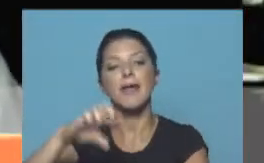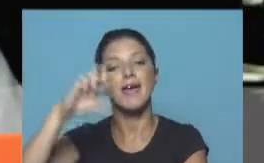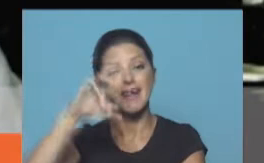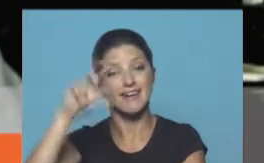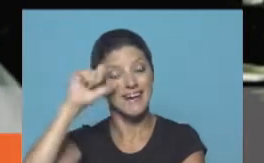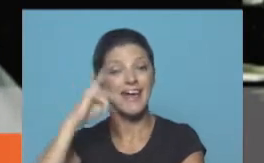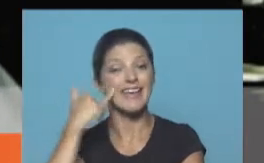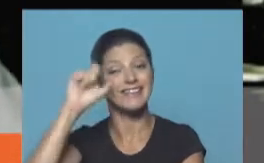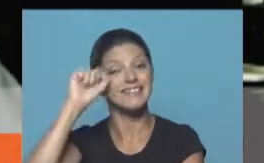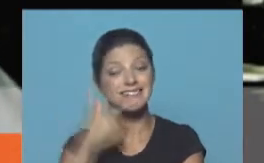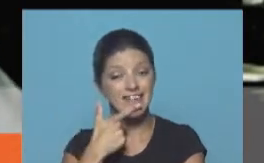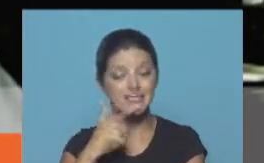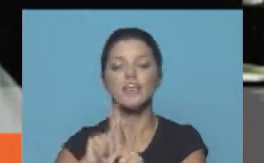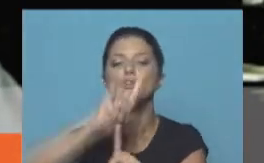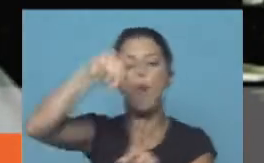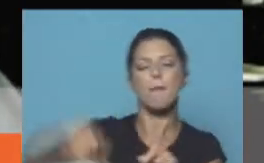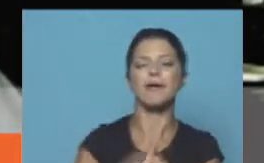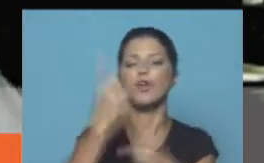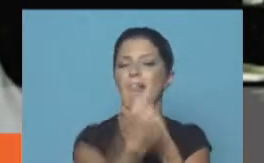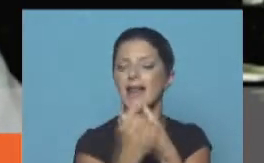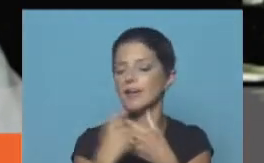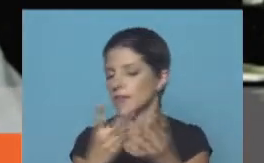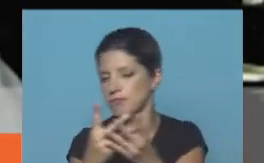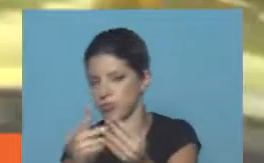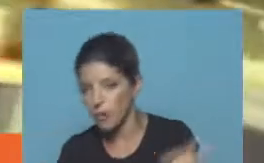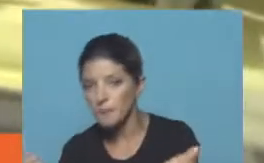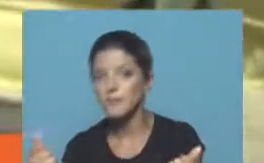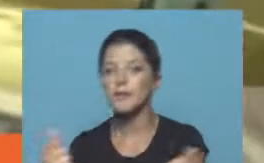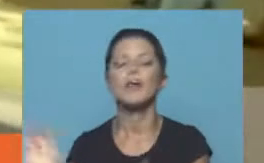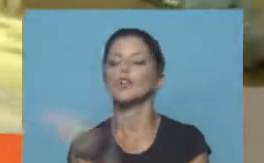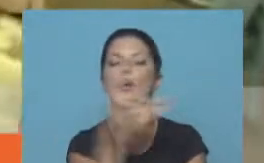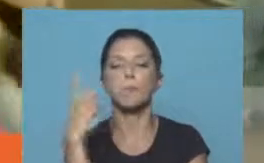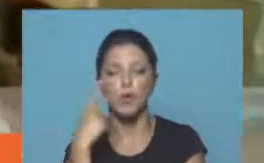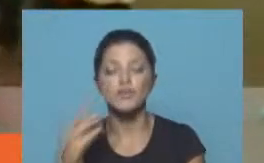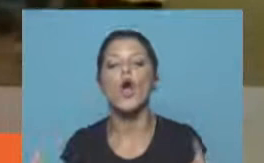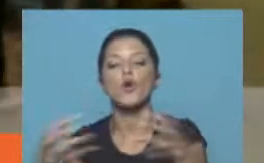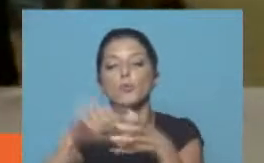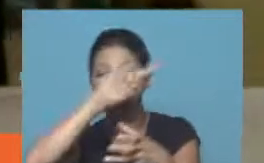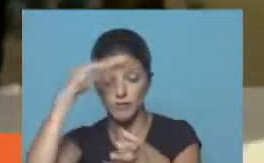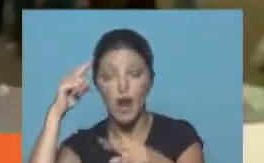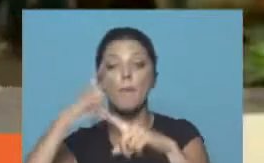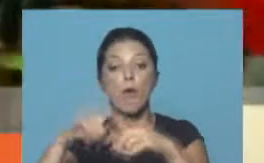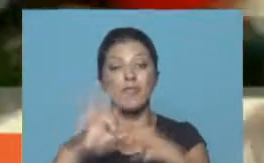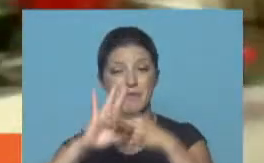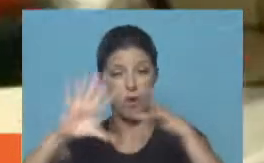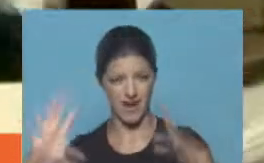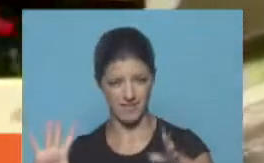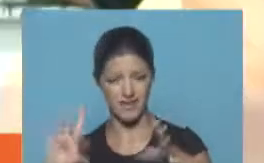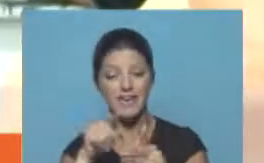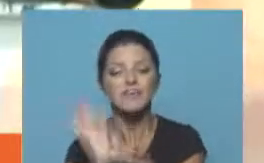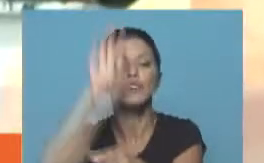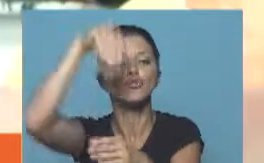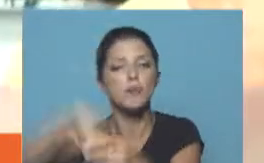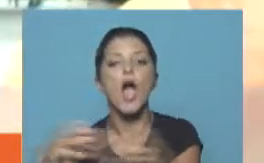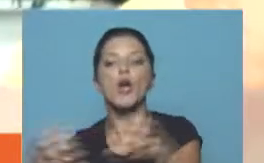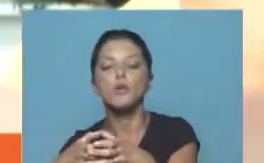Eso produjo el estallido de la alianza con el PLI, denominada Coalición Nacional por la Democracia, y que sumaba al Movimiento